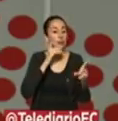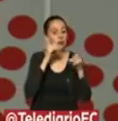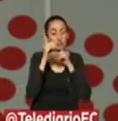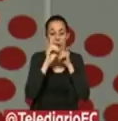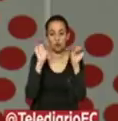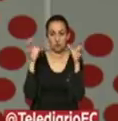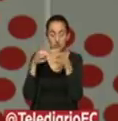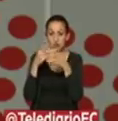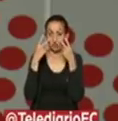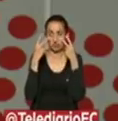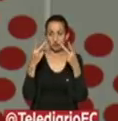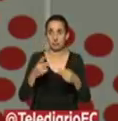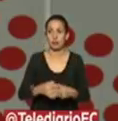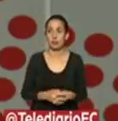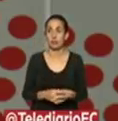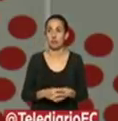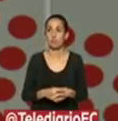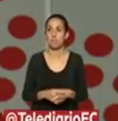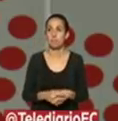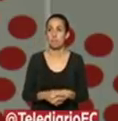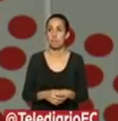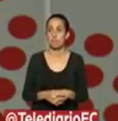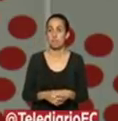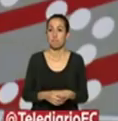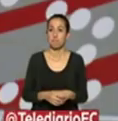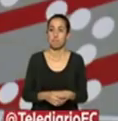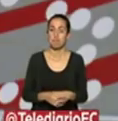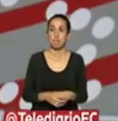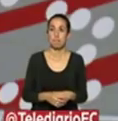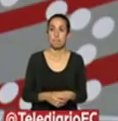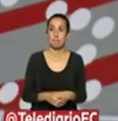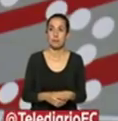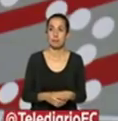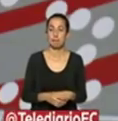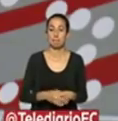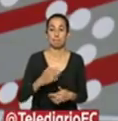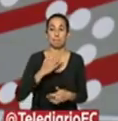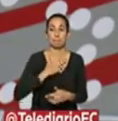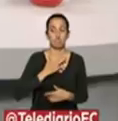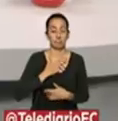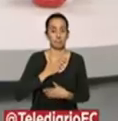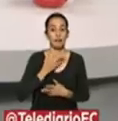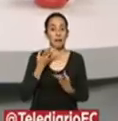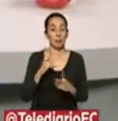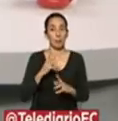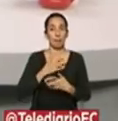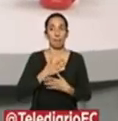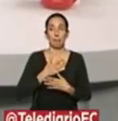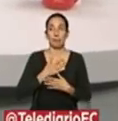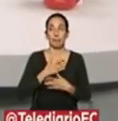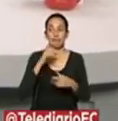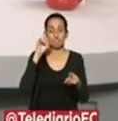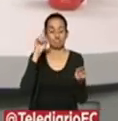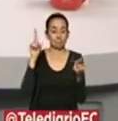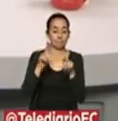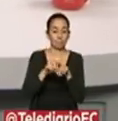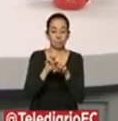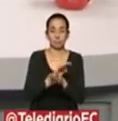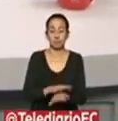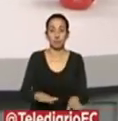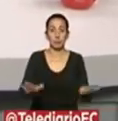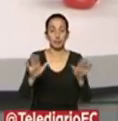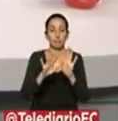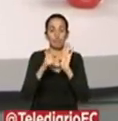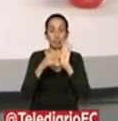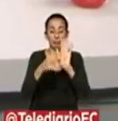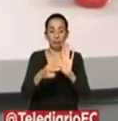comisiones. Escuchemos lo que dijo aquí en Primera Impresión. La mía es una posición absolutamente ideológica y esto es